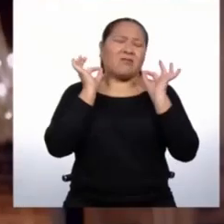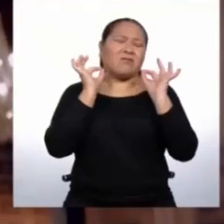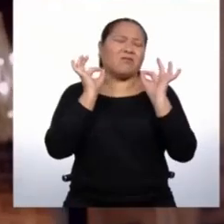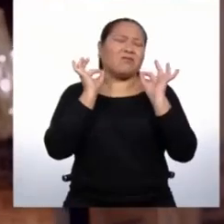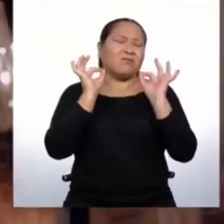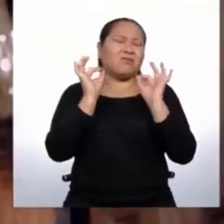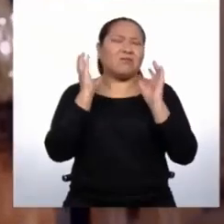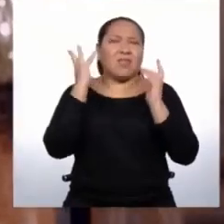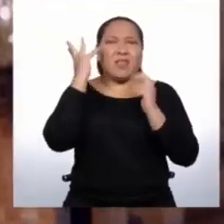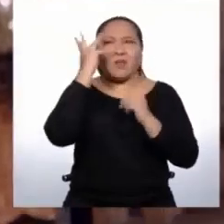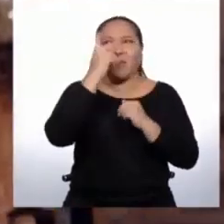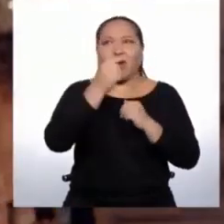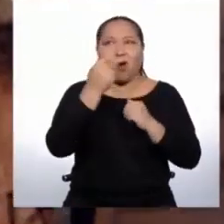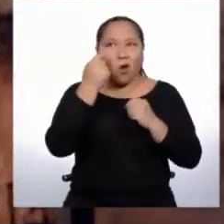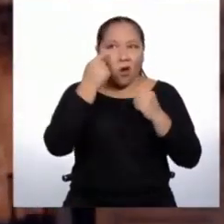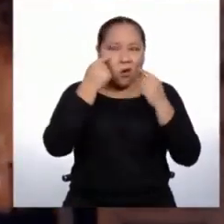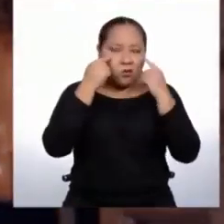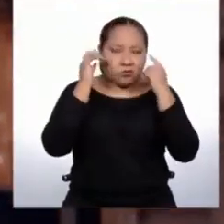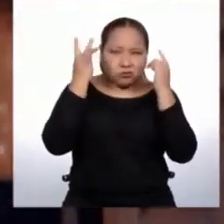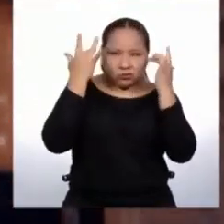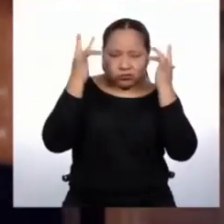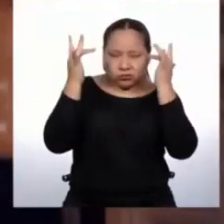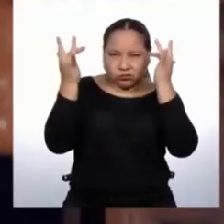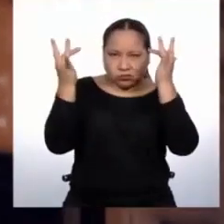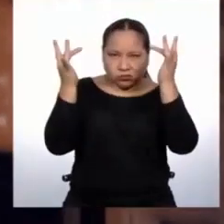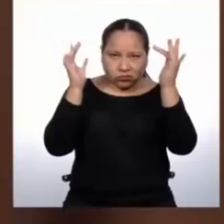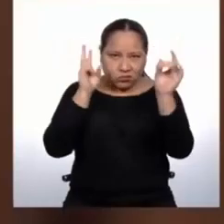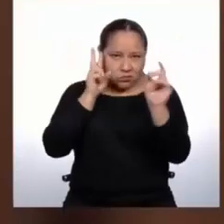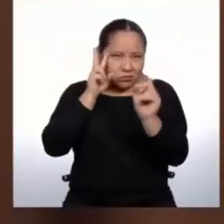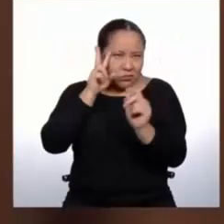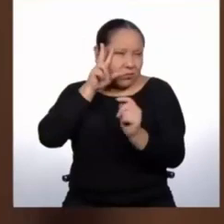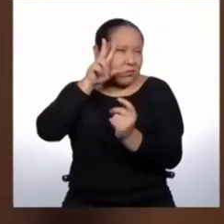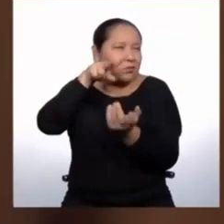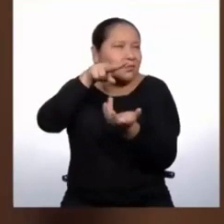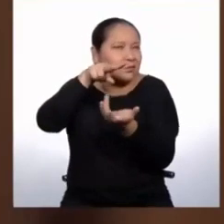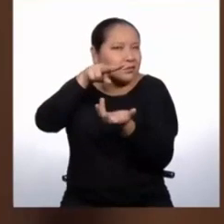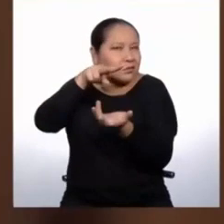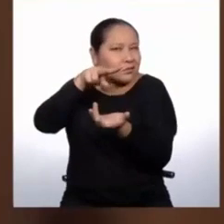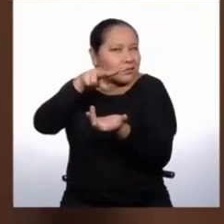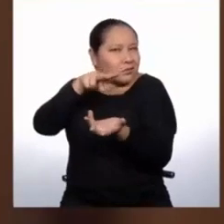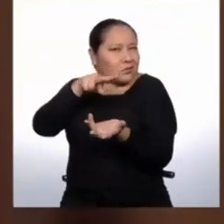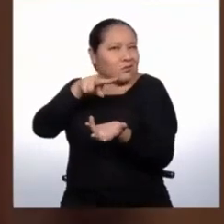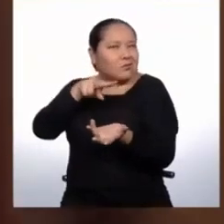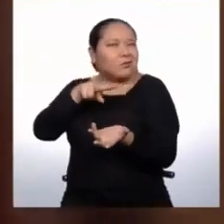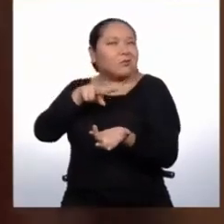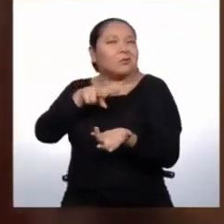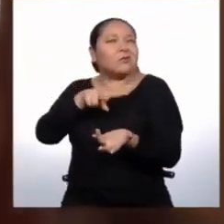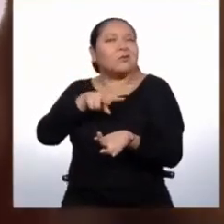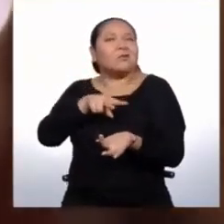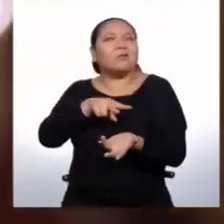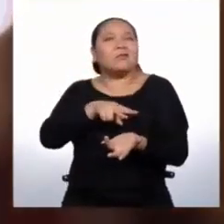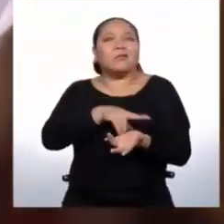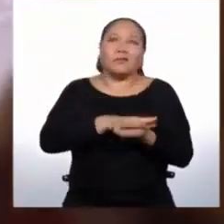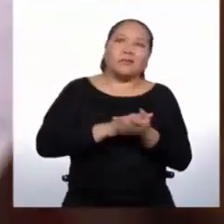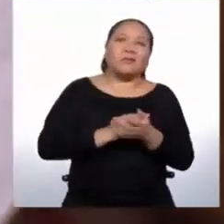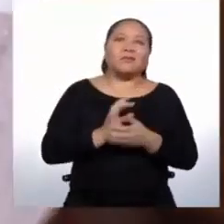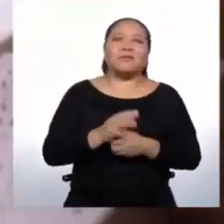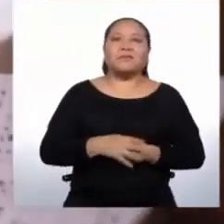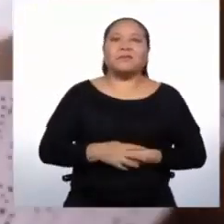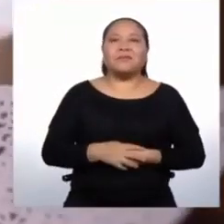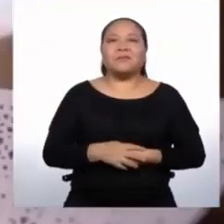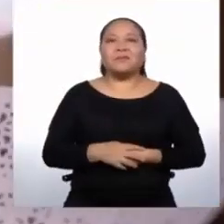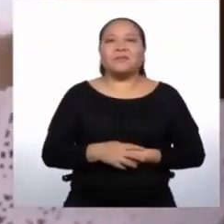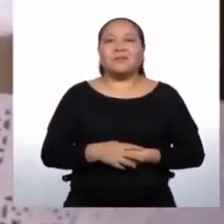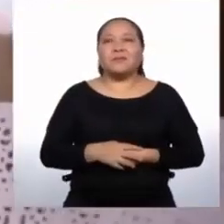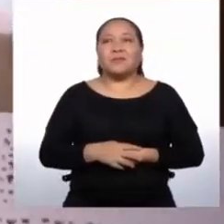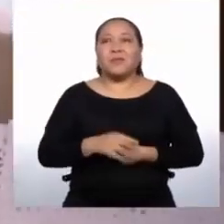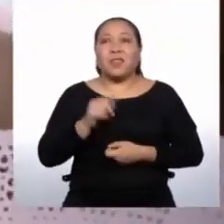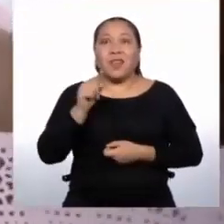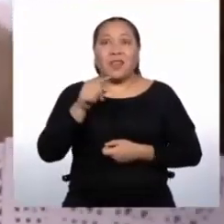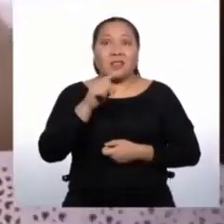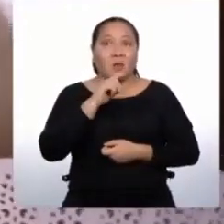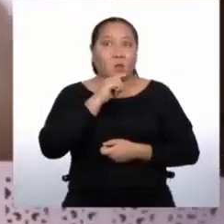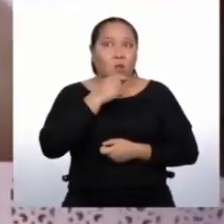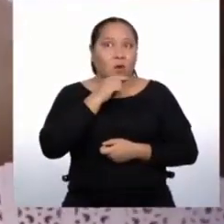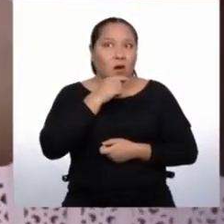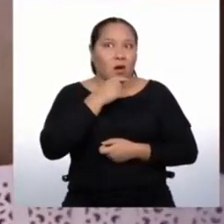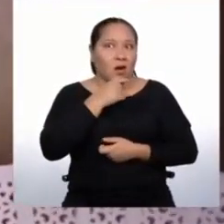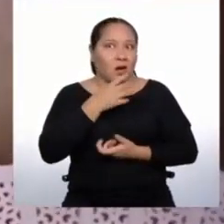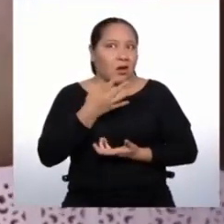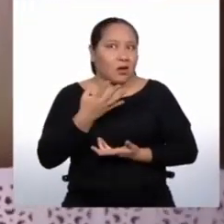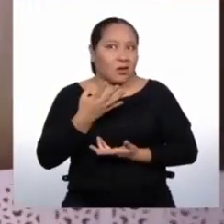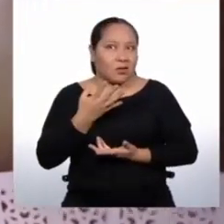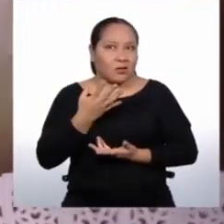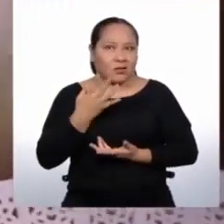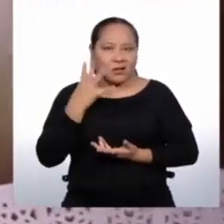2 luceros y más matadores que espada y basto en el juego de tresillo o rocambor. La moza era pues